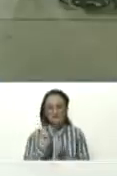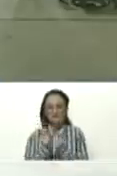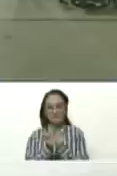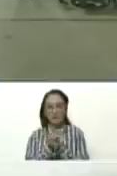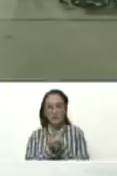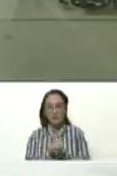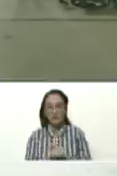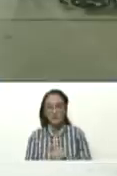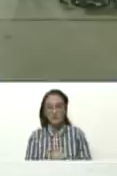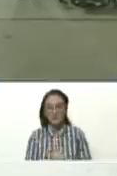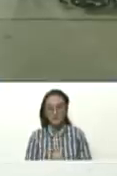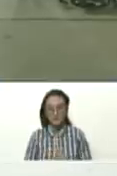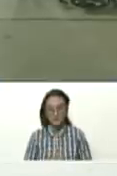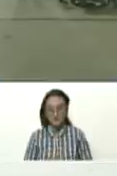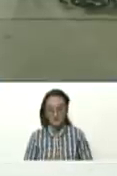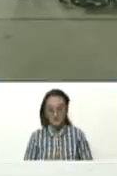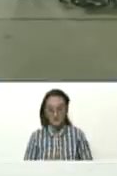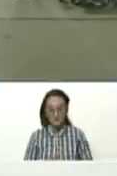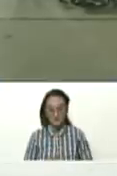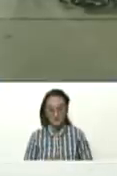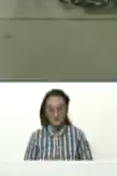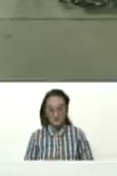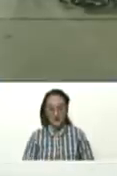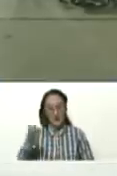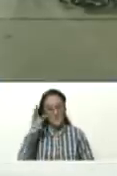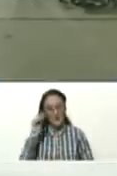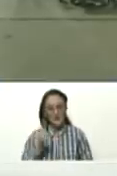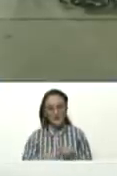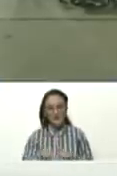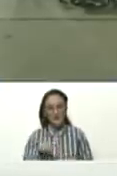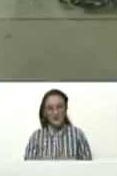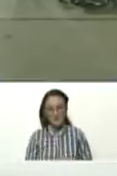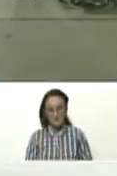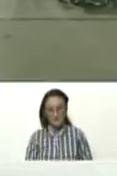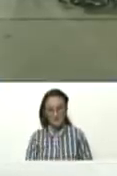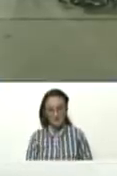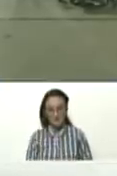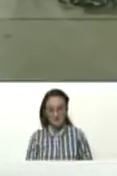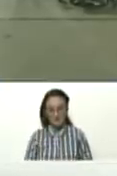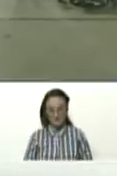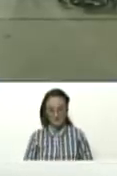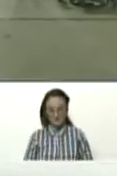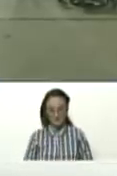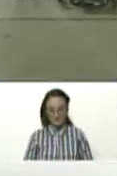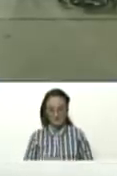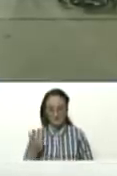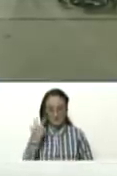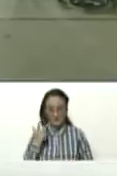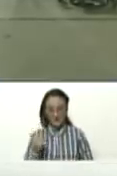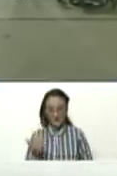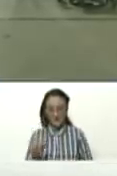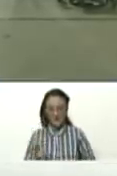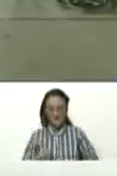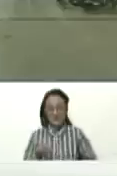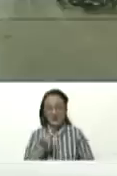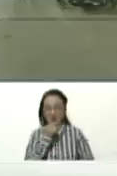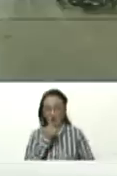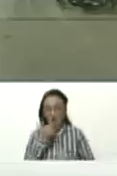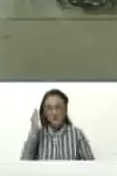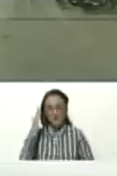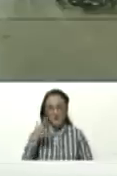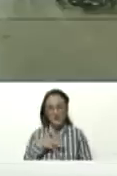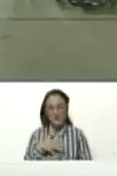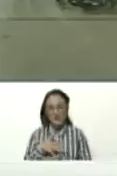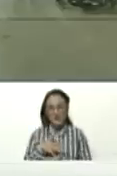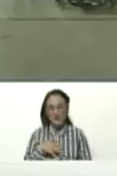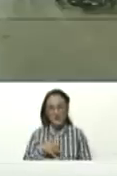para rehacerse, para reaprender, para ubicar sus errores, sus